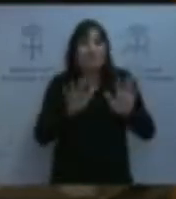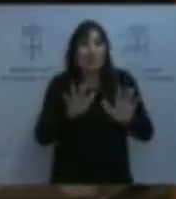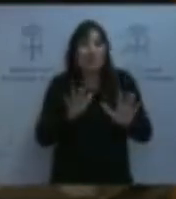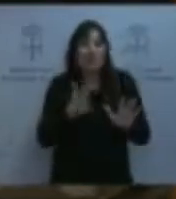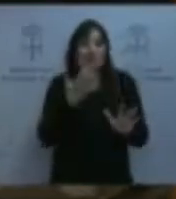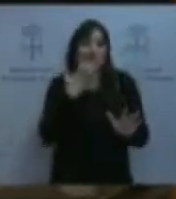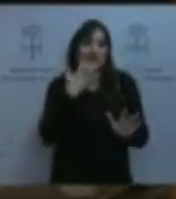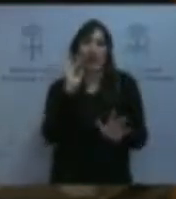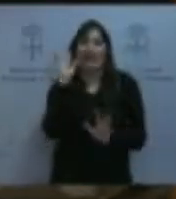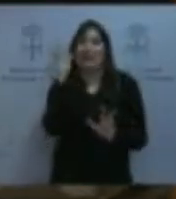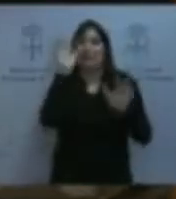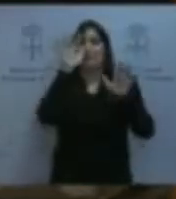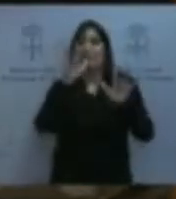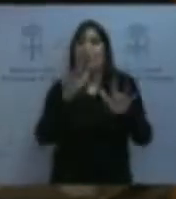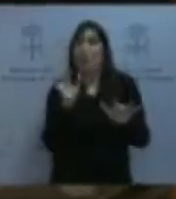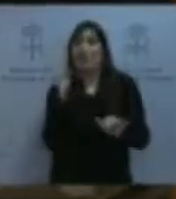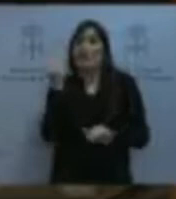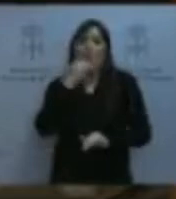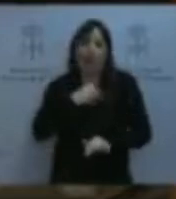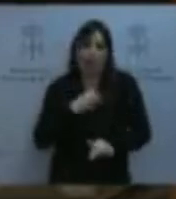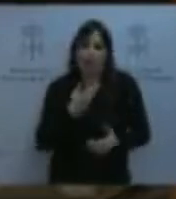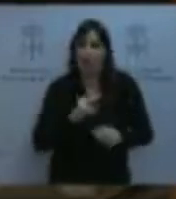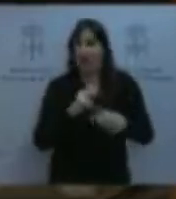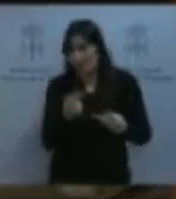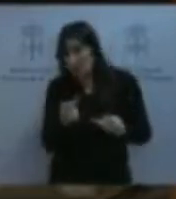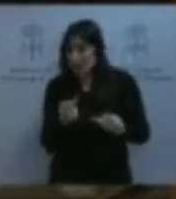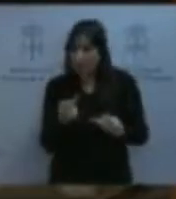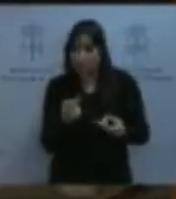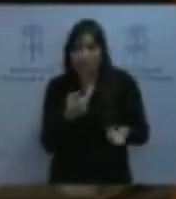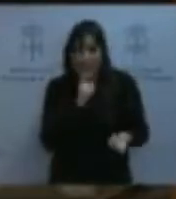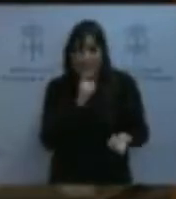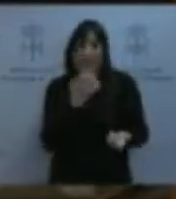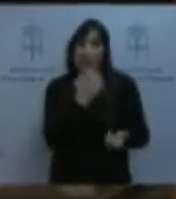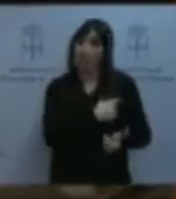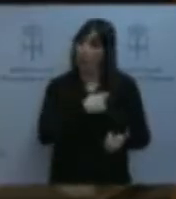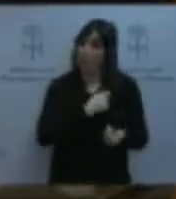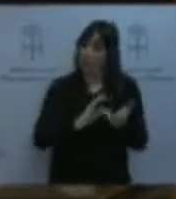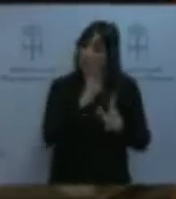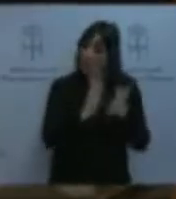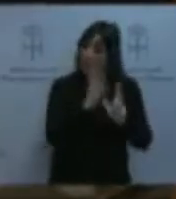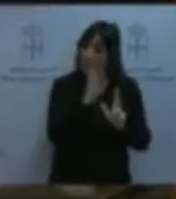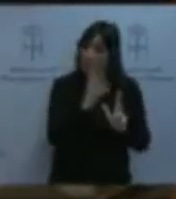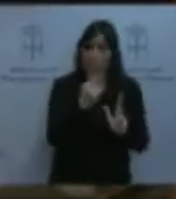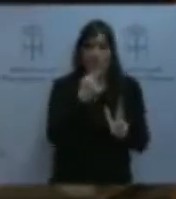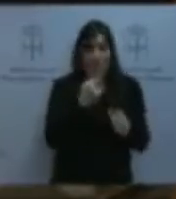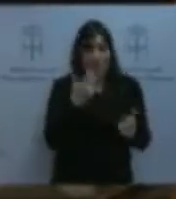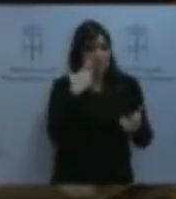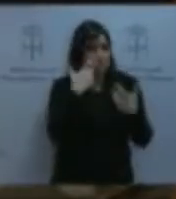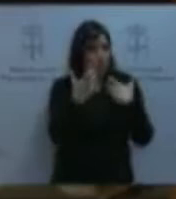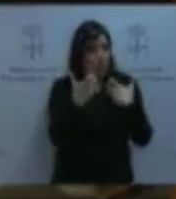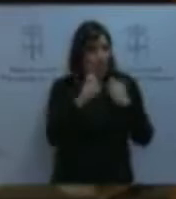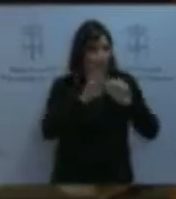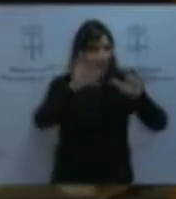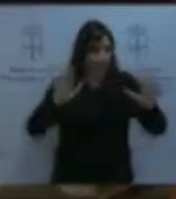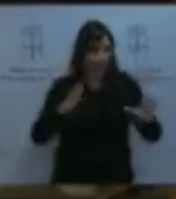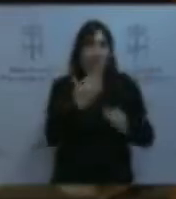actuar, aunque la Comisión de Investigación de los Incendios nos ha dejado claro que hay problemas de déficit de manera reiterada. Pero lo que no podemos es dejar